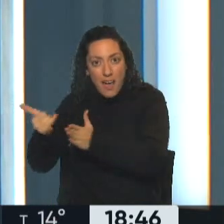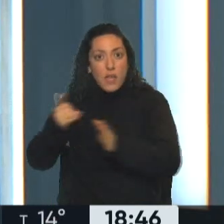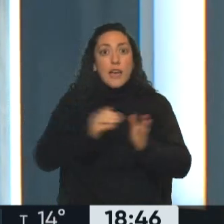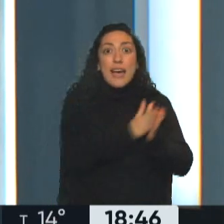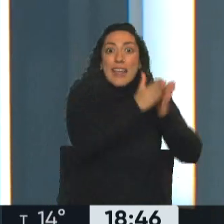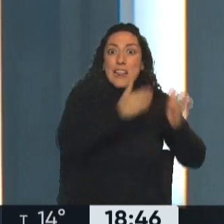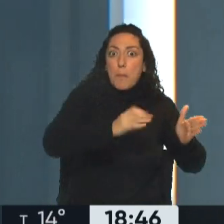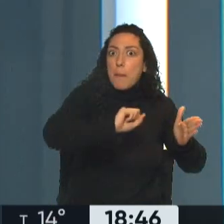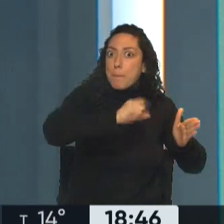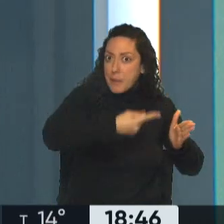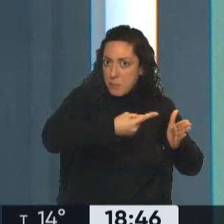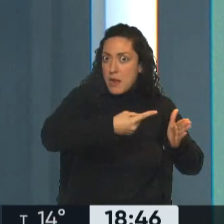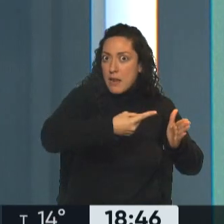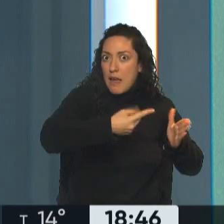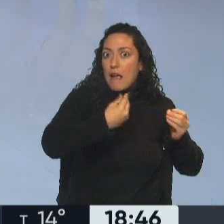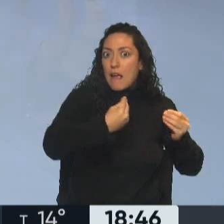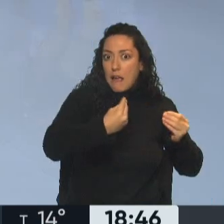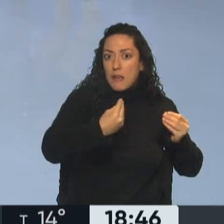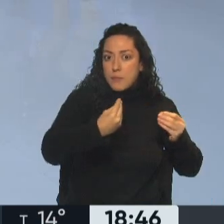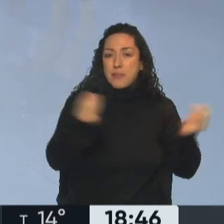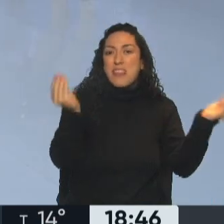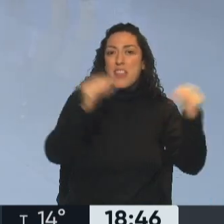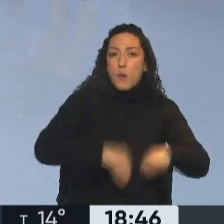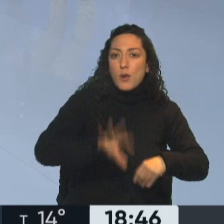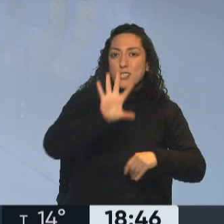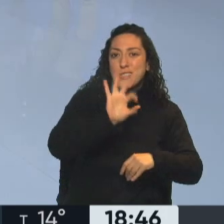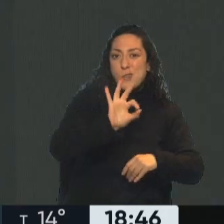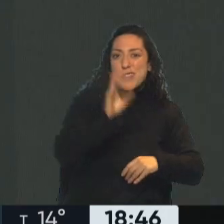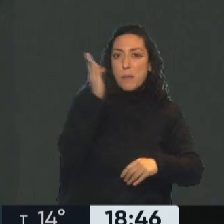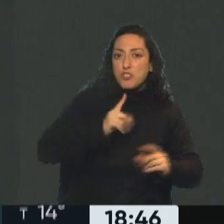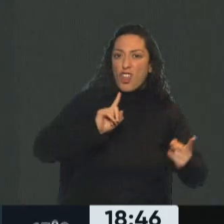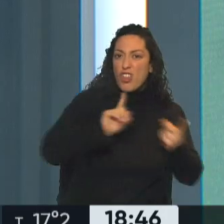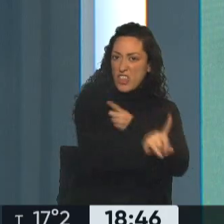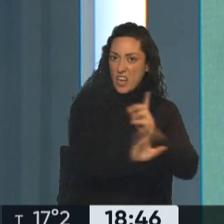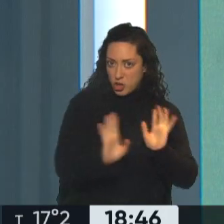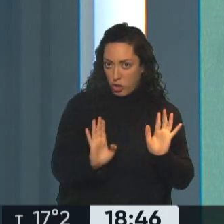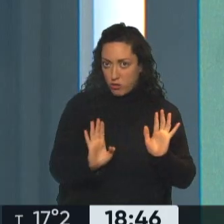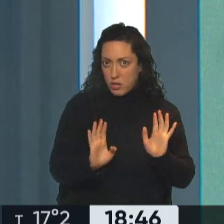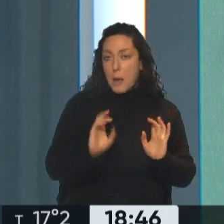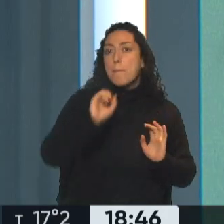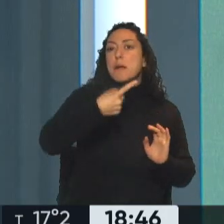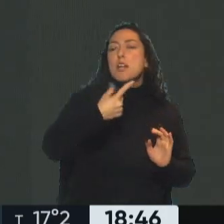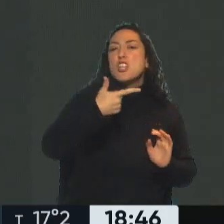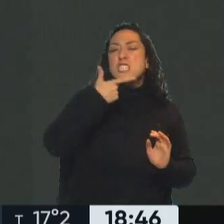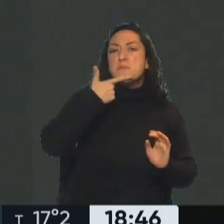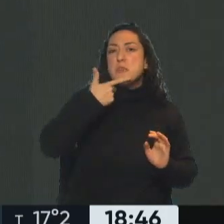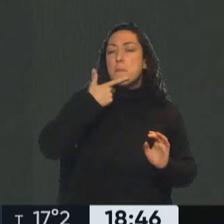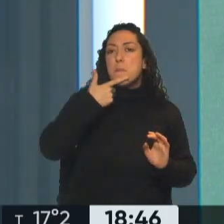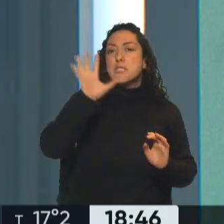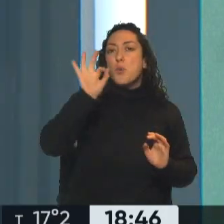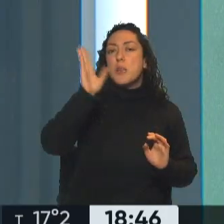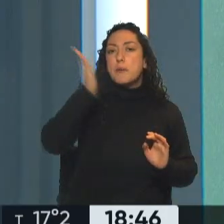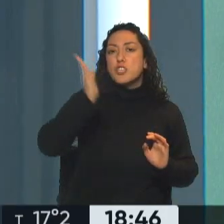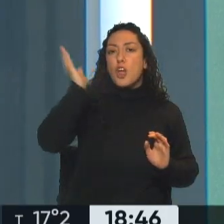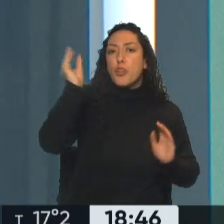ver justamente con clavar una devaluación del 50%. Así de una. A partir del primero de septiembre. Corazón. A partir del primero